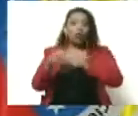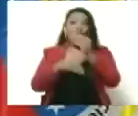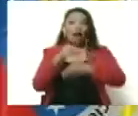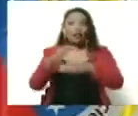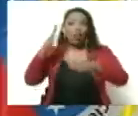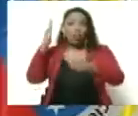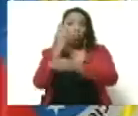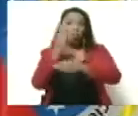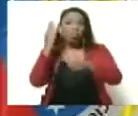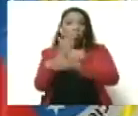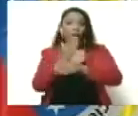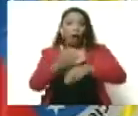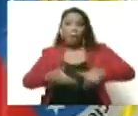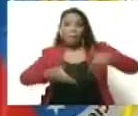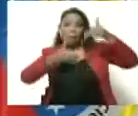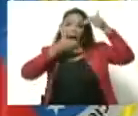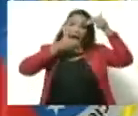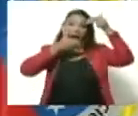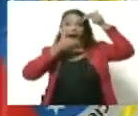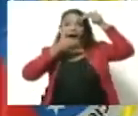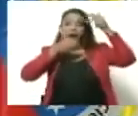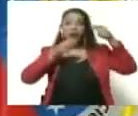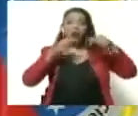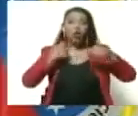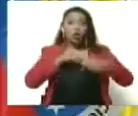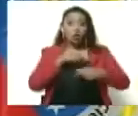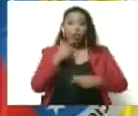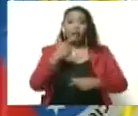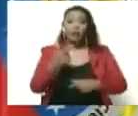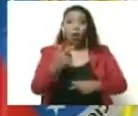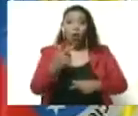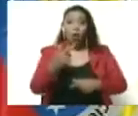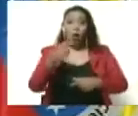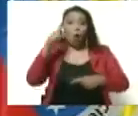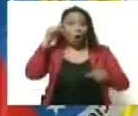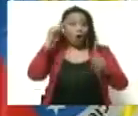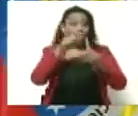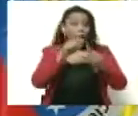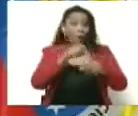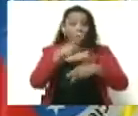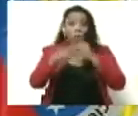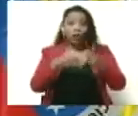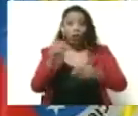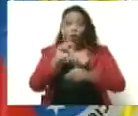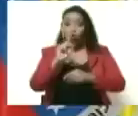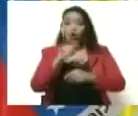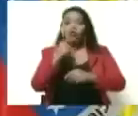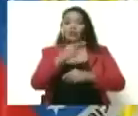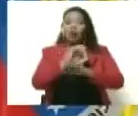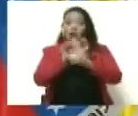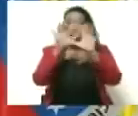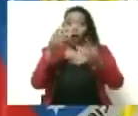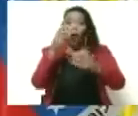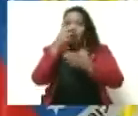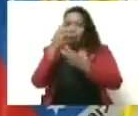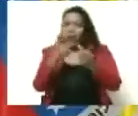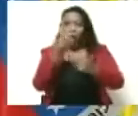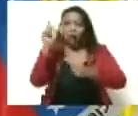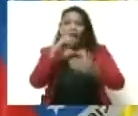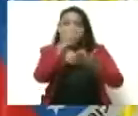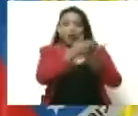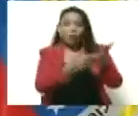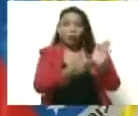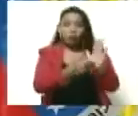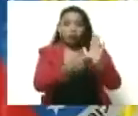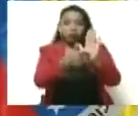delitos de terrorismo. No lo estamos diciendo nosotros, con objetivos políticos, lo dice claro. Te invito a que revisen ese informe y lo puedan ver